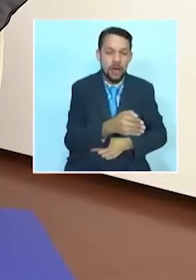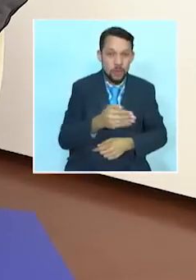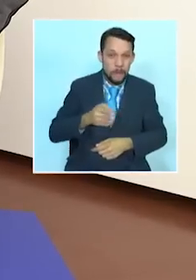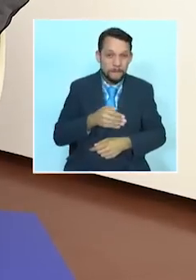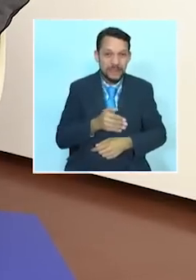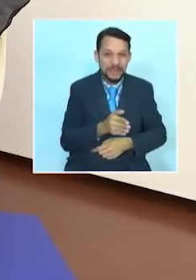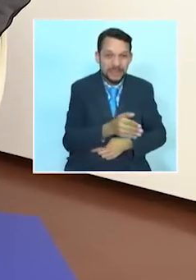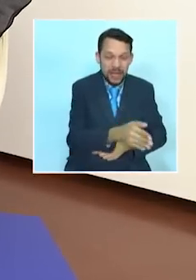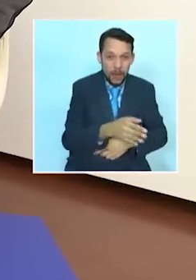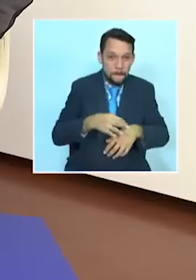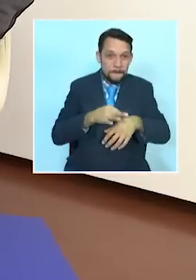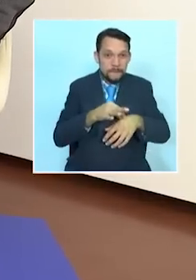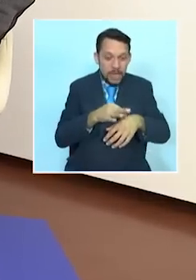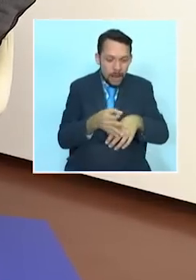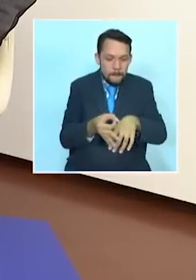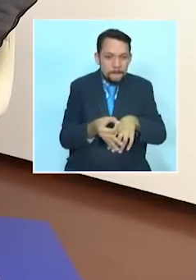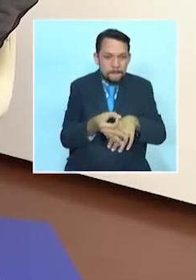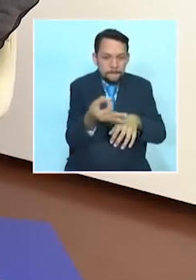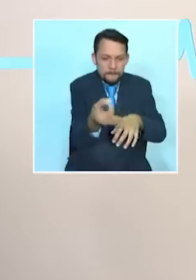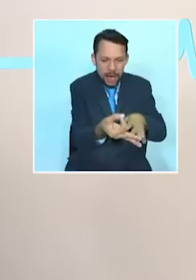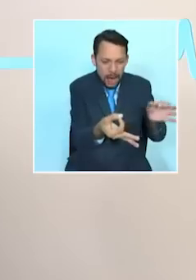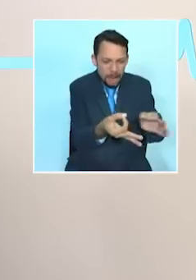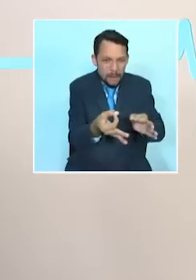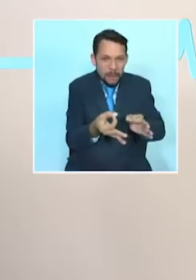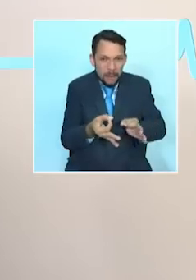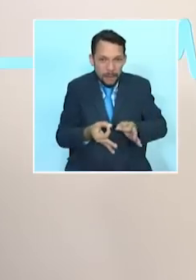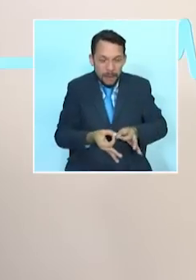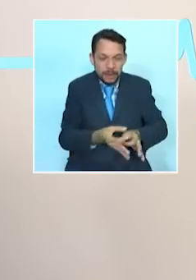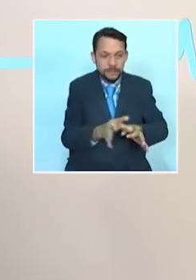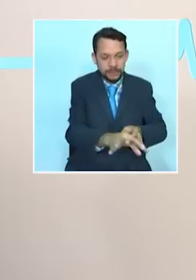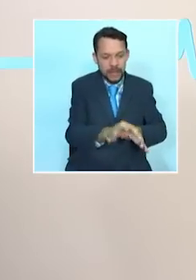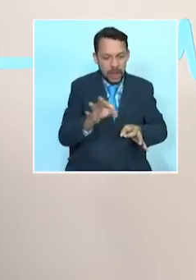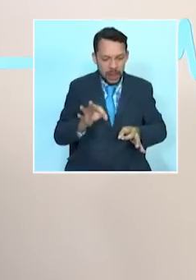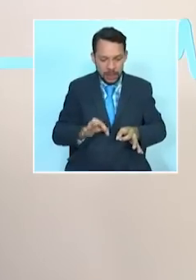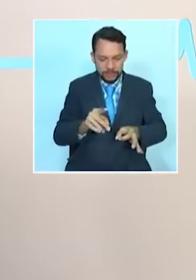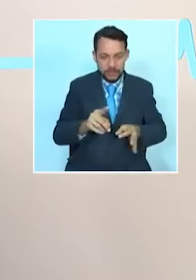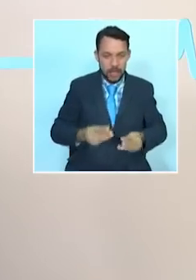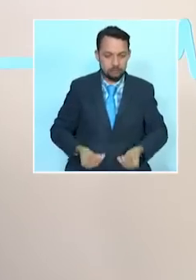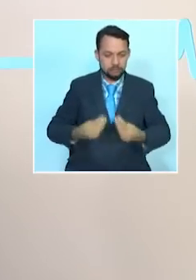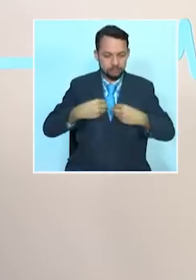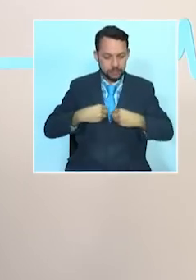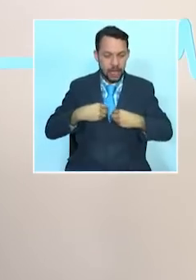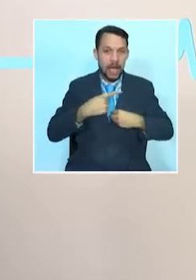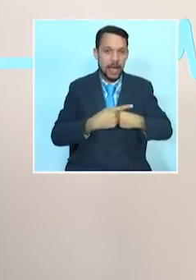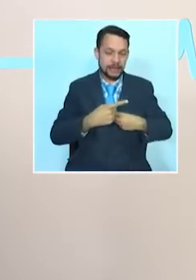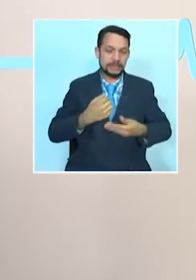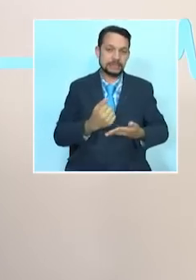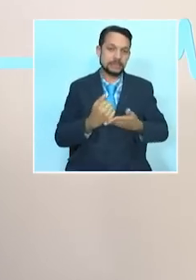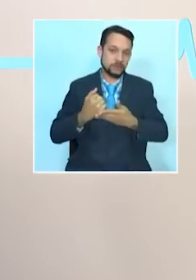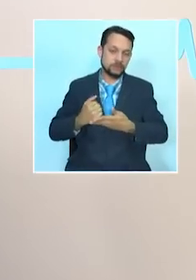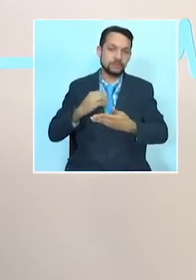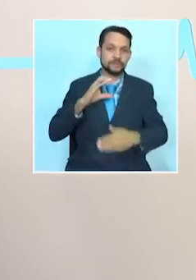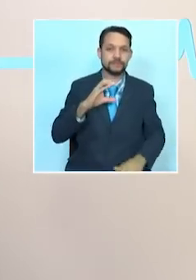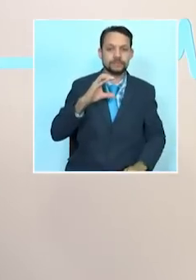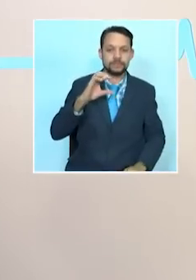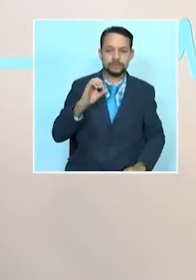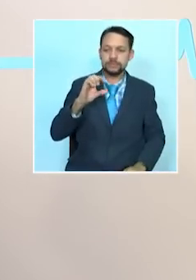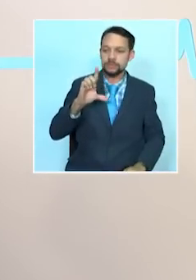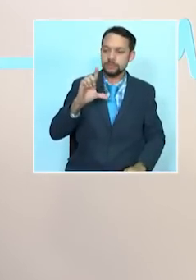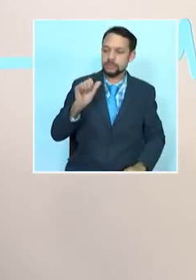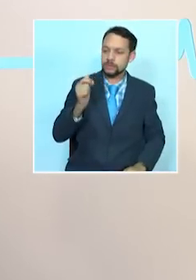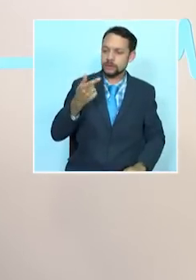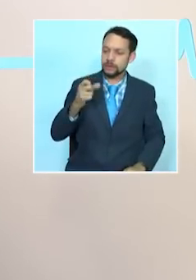de la escama de pescado se saca un tipo de colágeno que ayuda en la producción o regeneración de este tejido de colágeno pero cabe